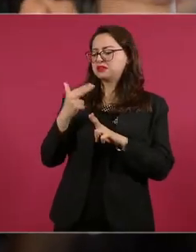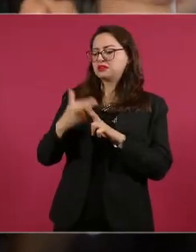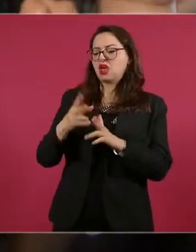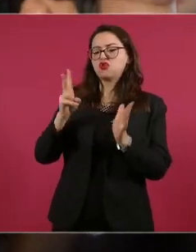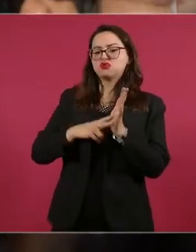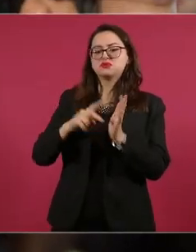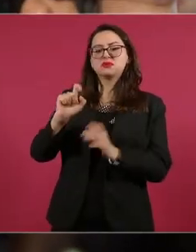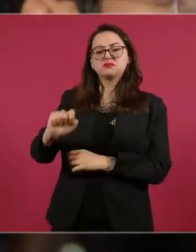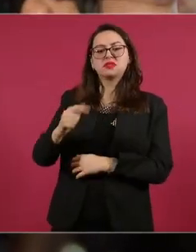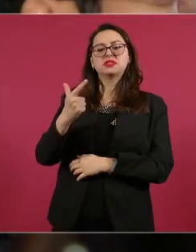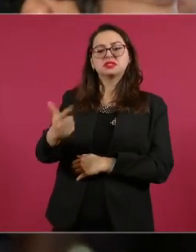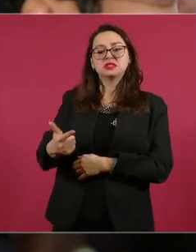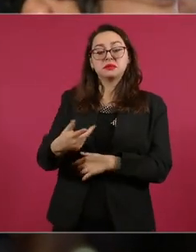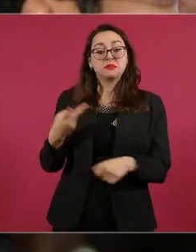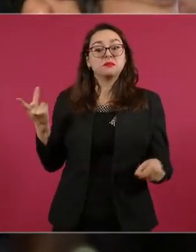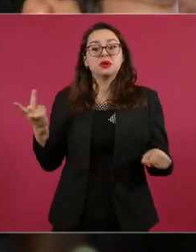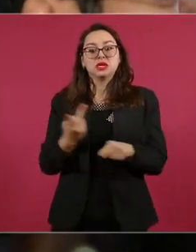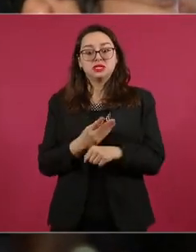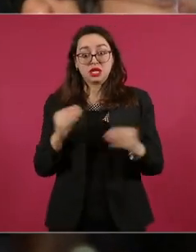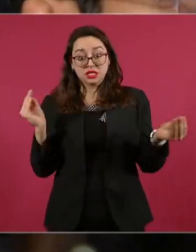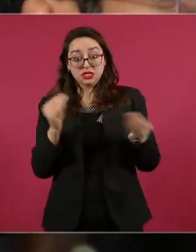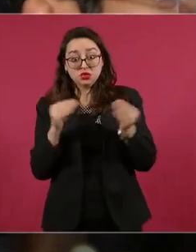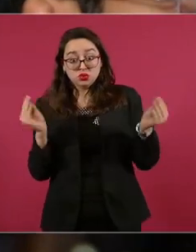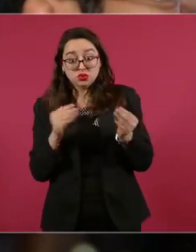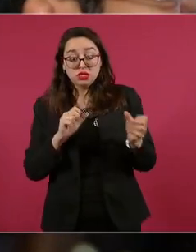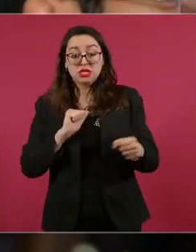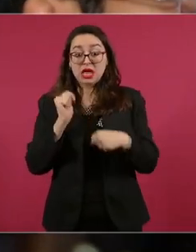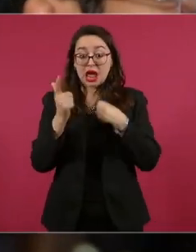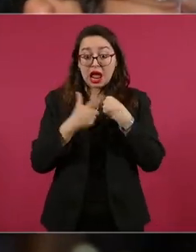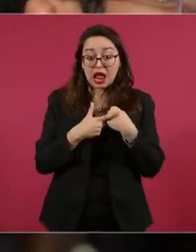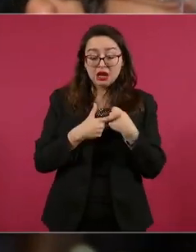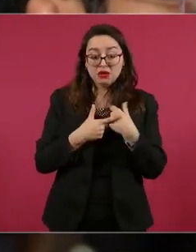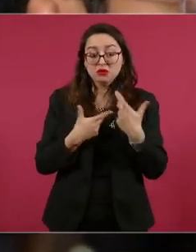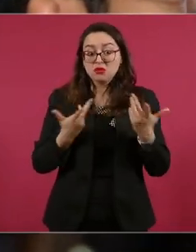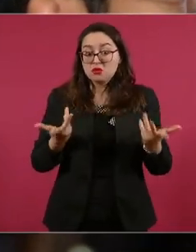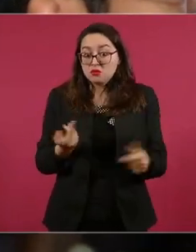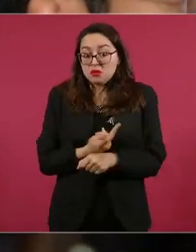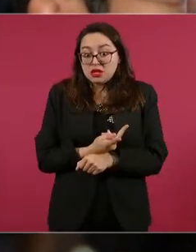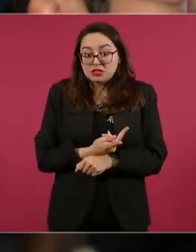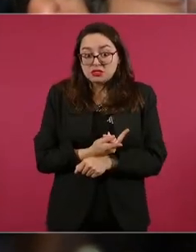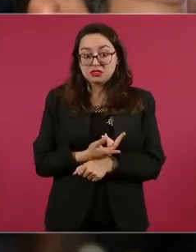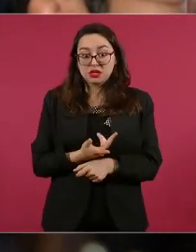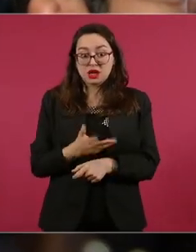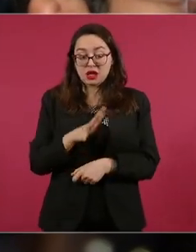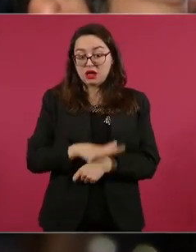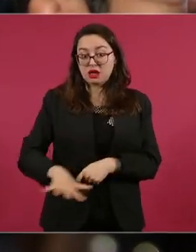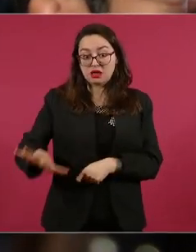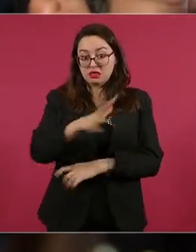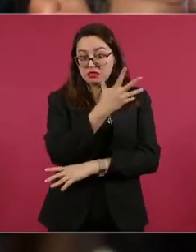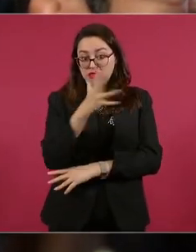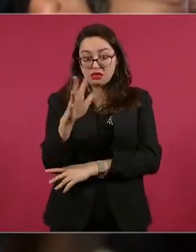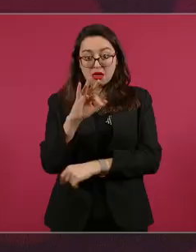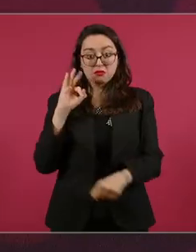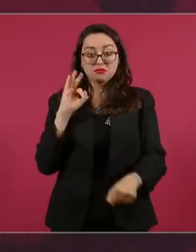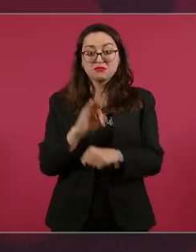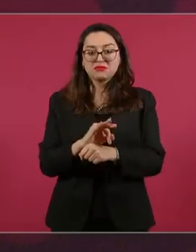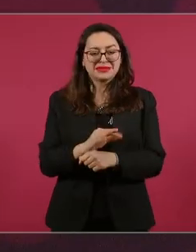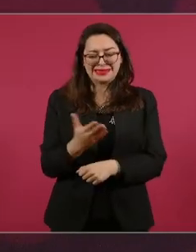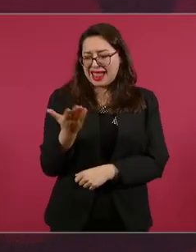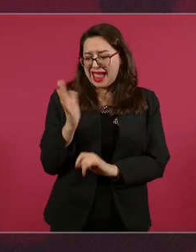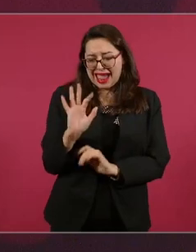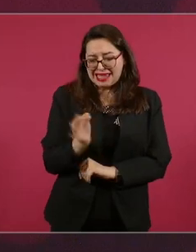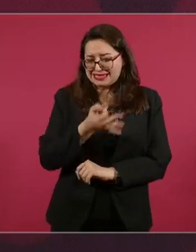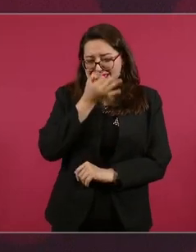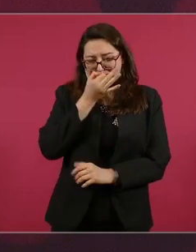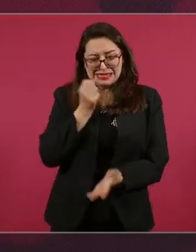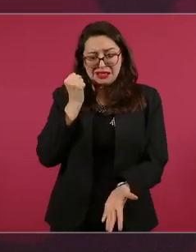2027, ¿no van a entrar en una pugna entonces? Porque usted menciona que no se extendió y se tiene, y ya está declarada área natural protegida. Está por declararse.